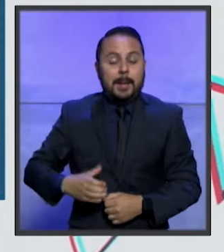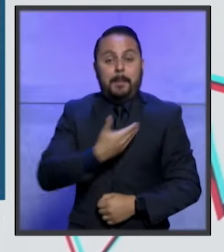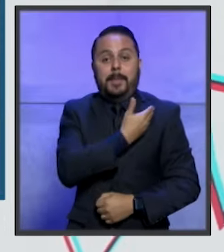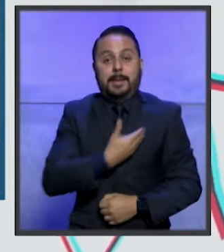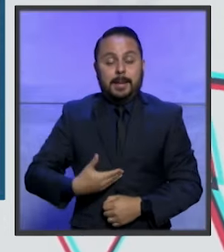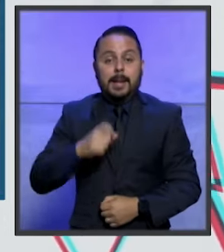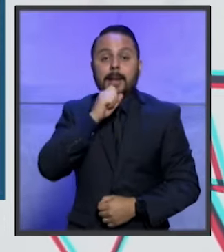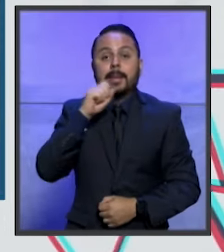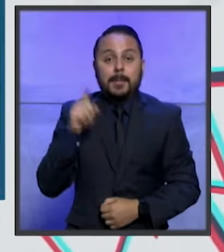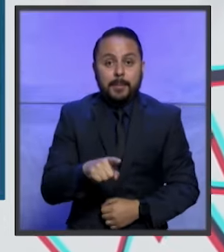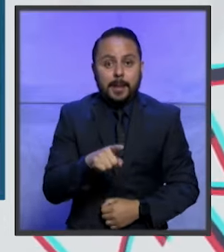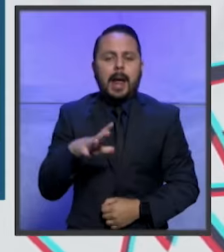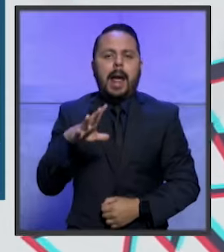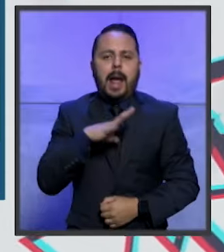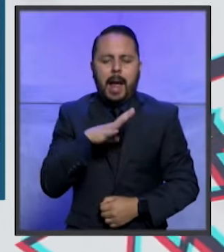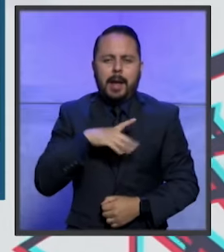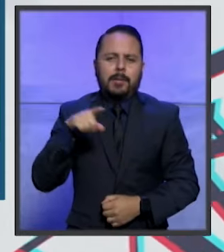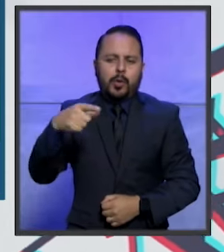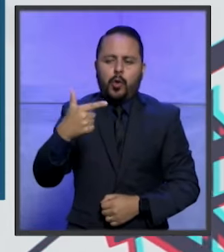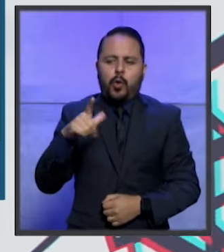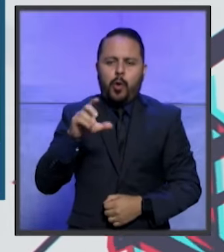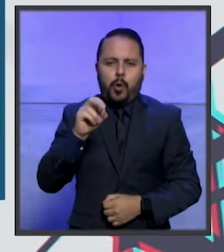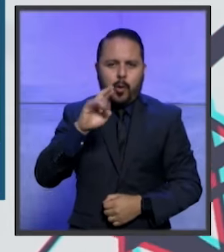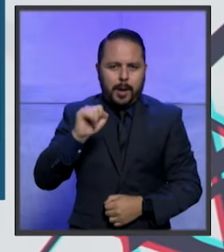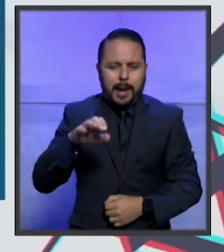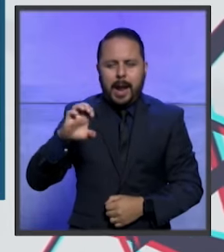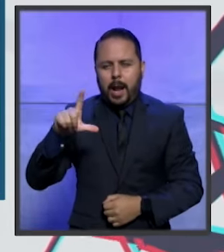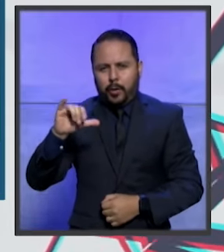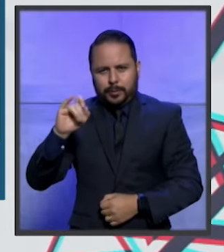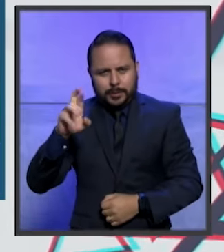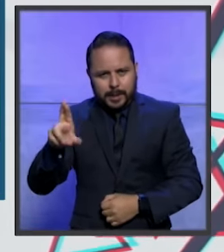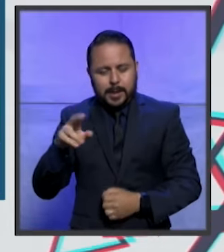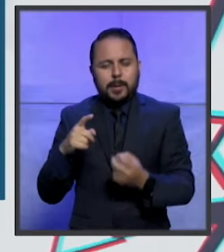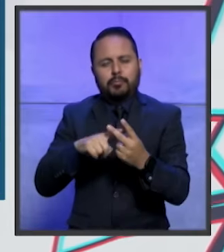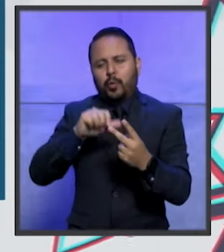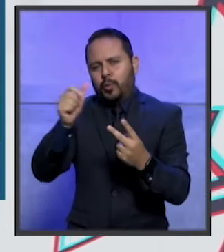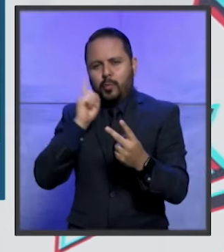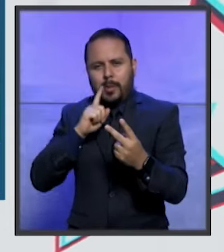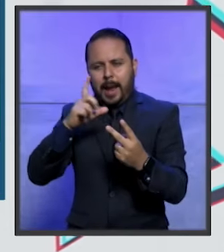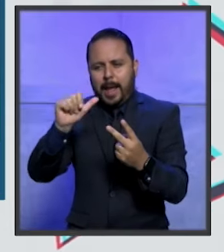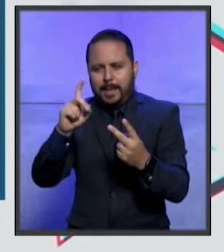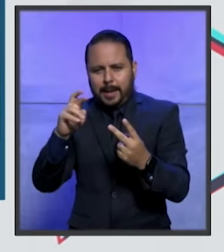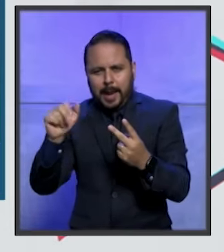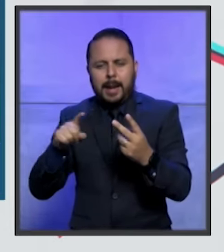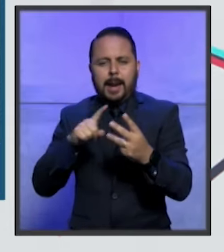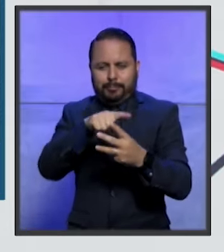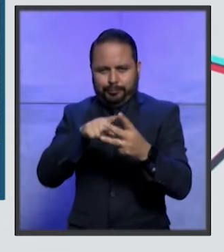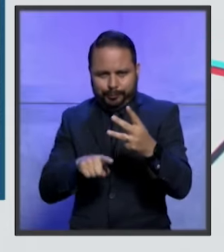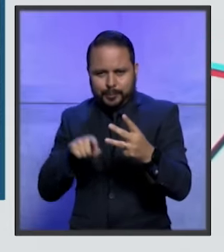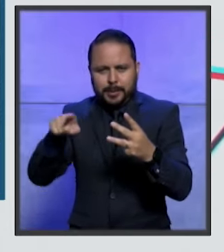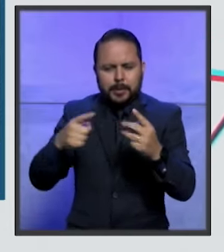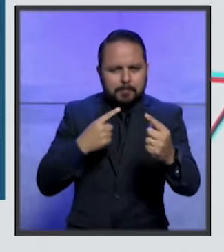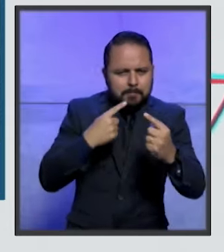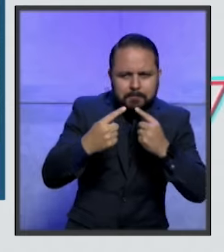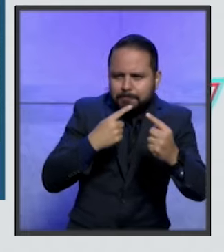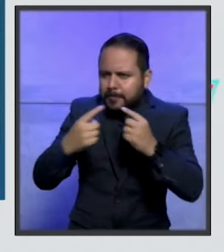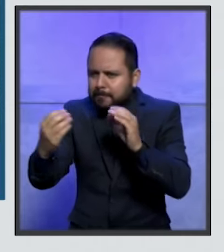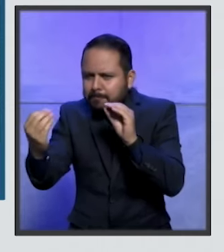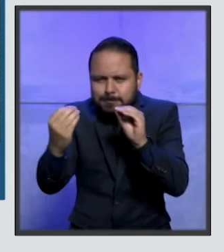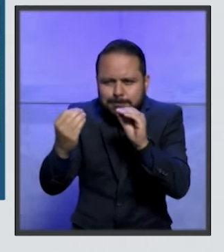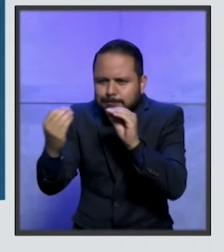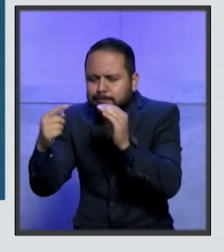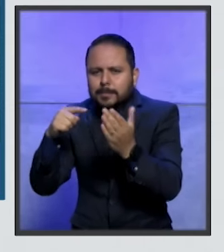presidenciales el cual contó con la presencia de Gloria alcoser Imer flores Esperanza Palma y Adriana grest quienes analizaron